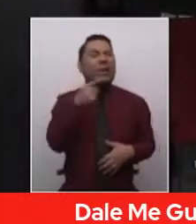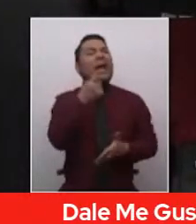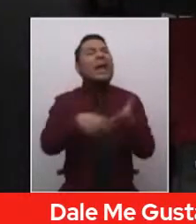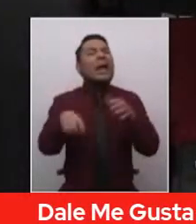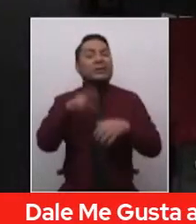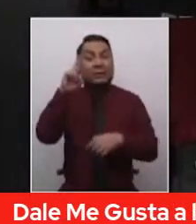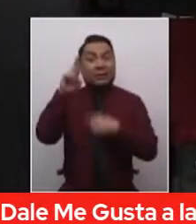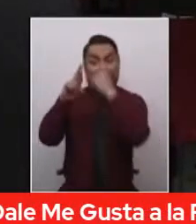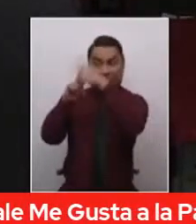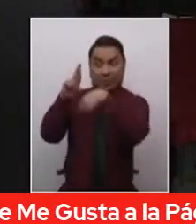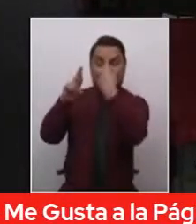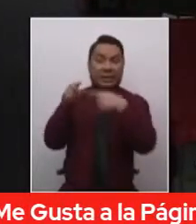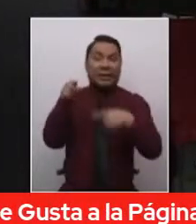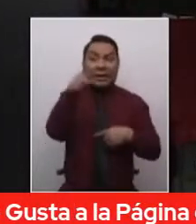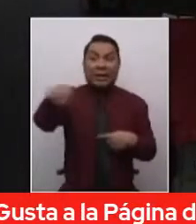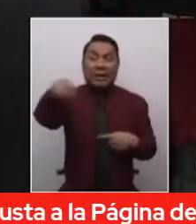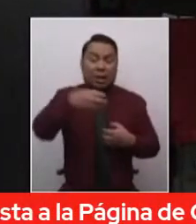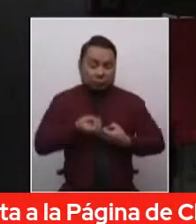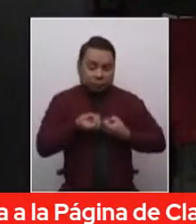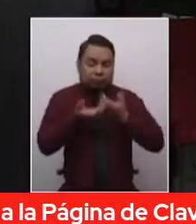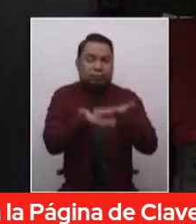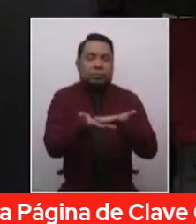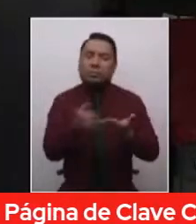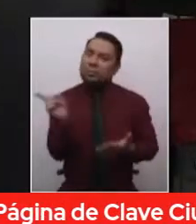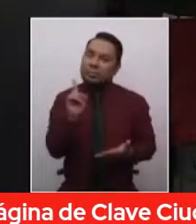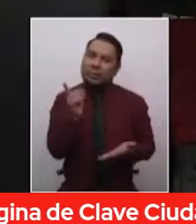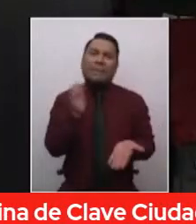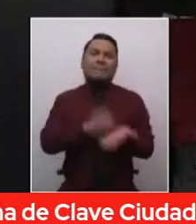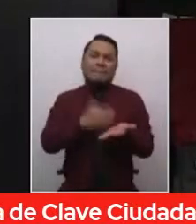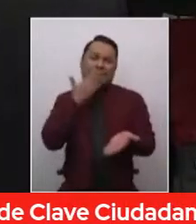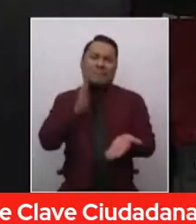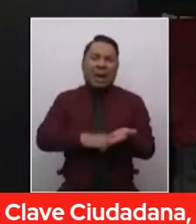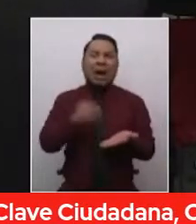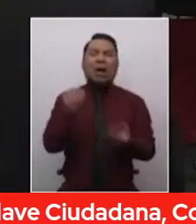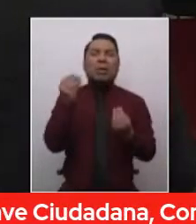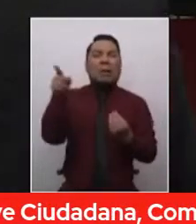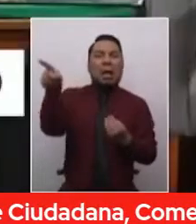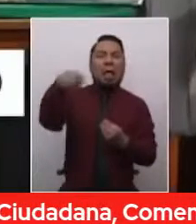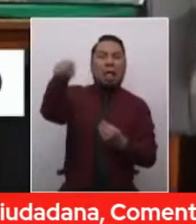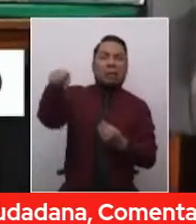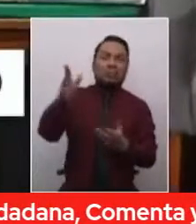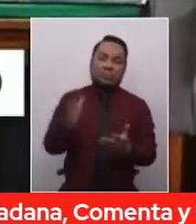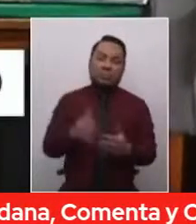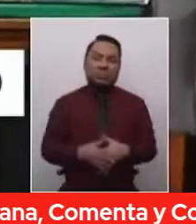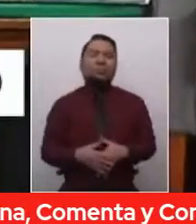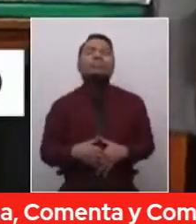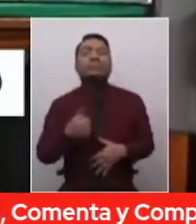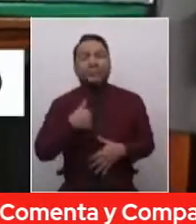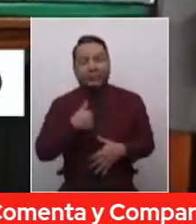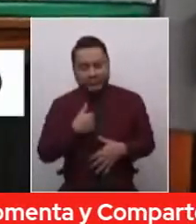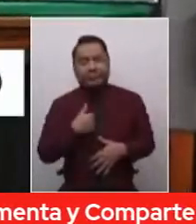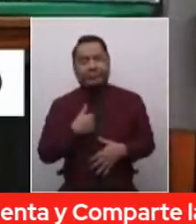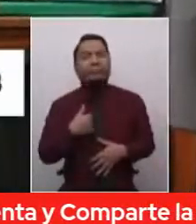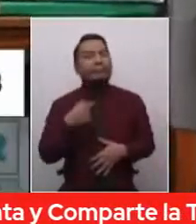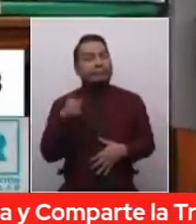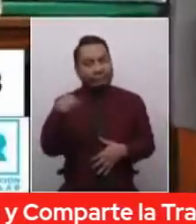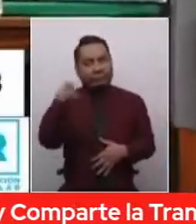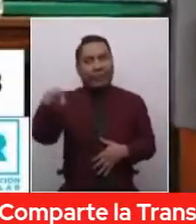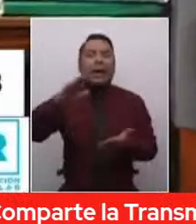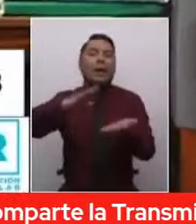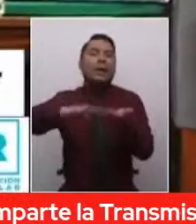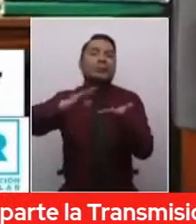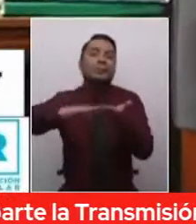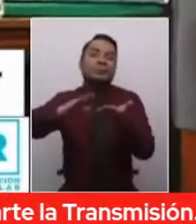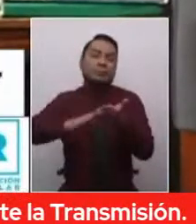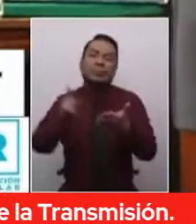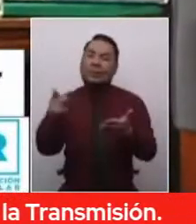Renovación Popular para que estas expresiones no vuelvan a suceder? No, yo pido disculpas, ¿no?, por esa expresión